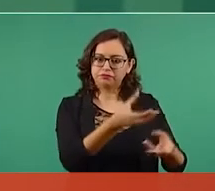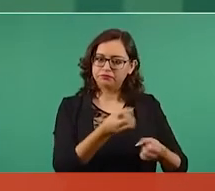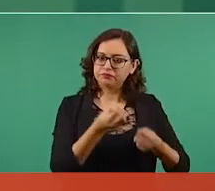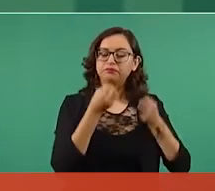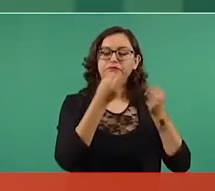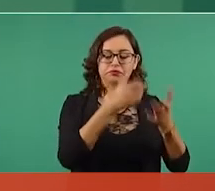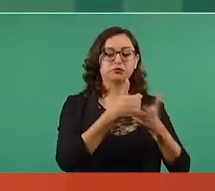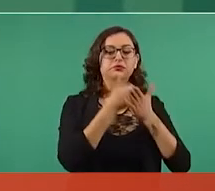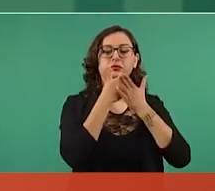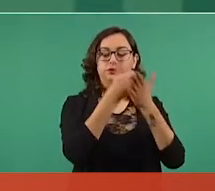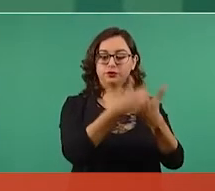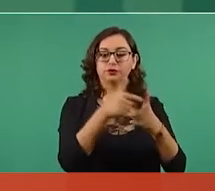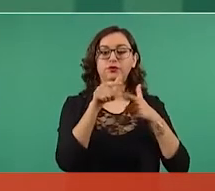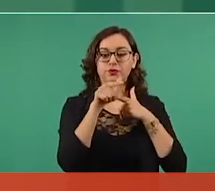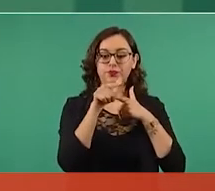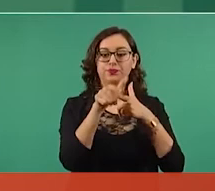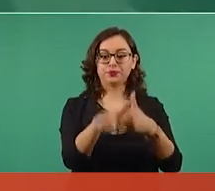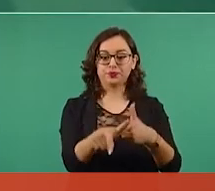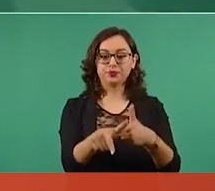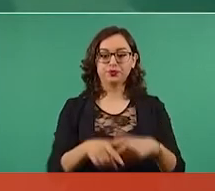que se